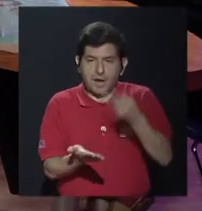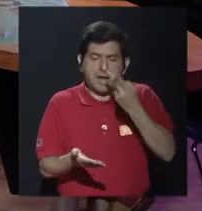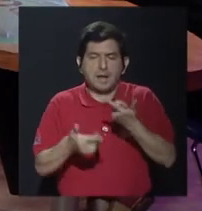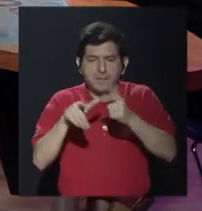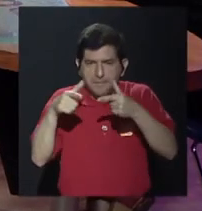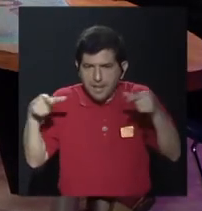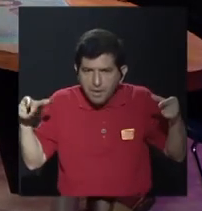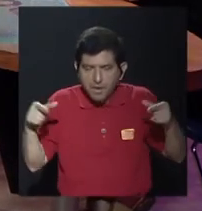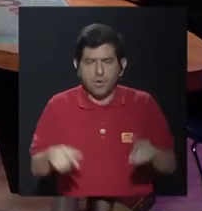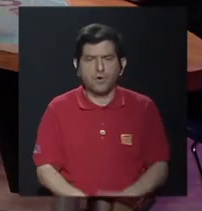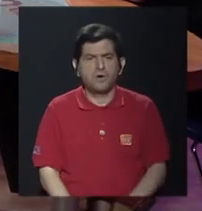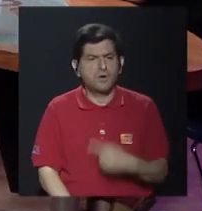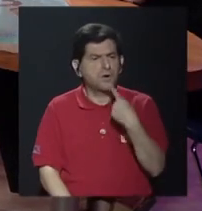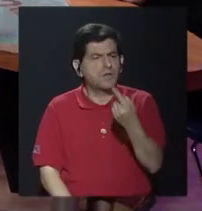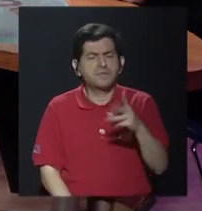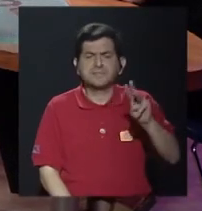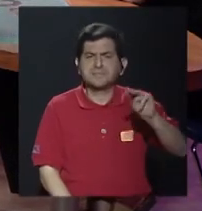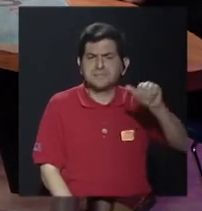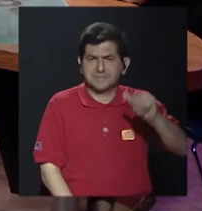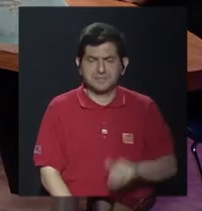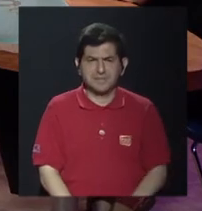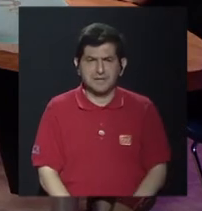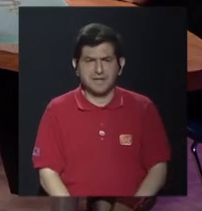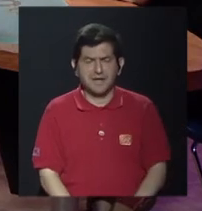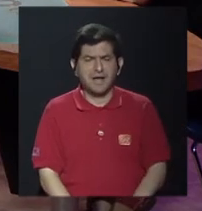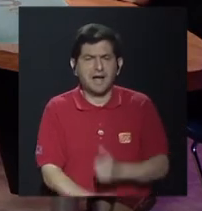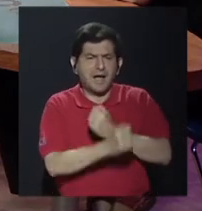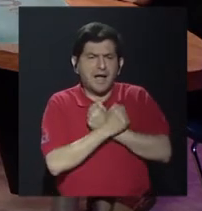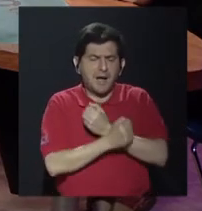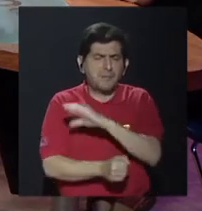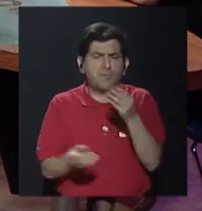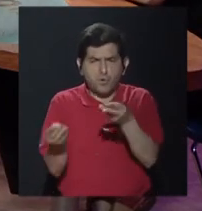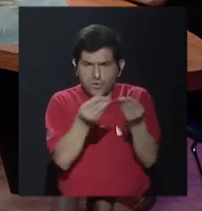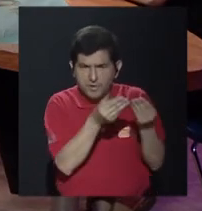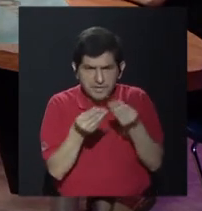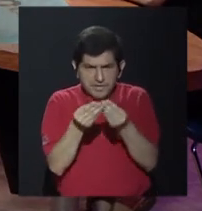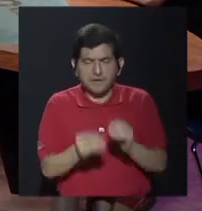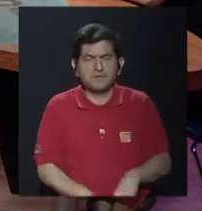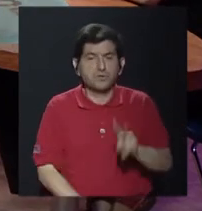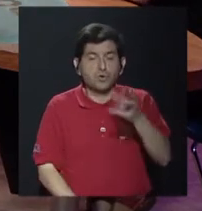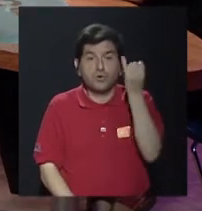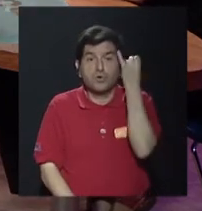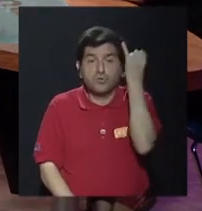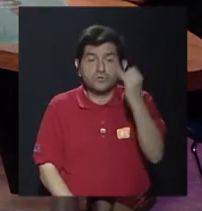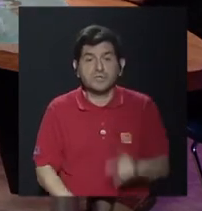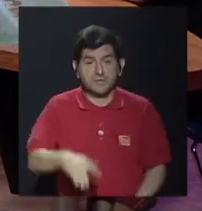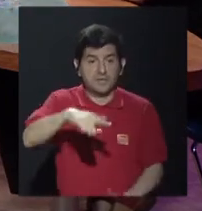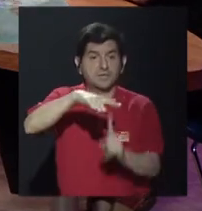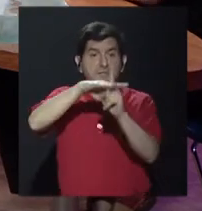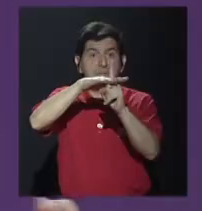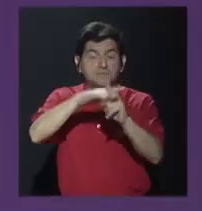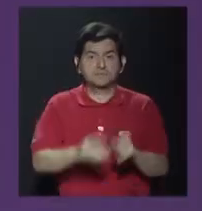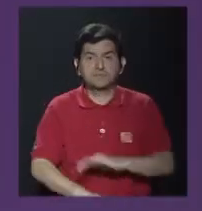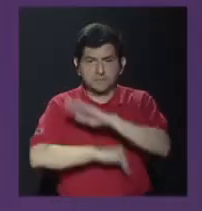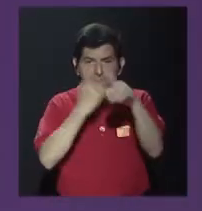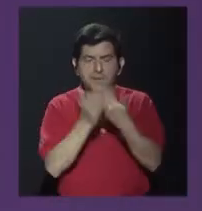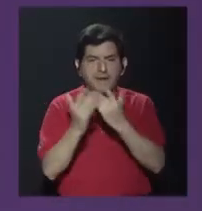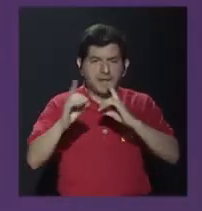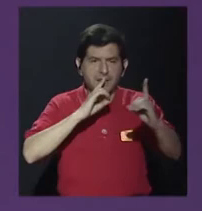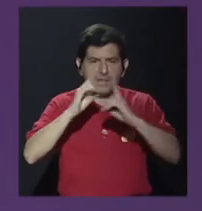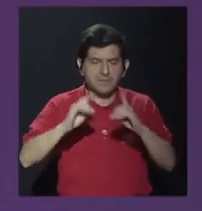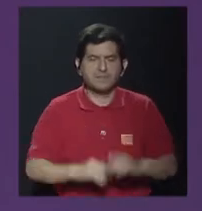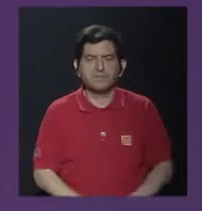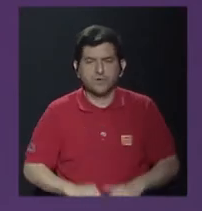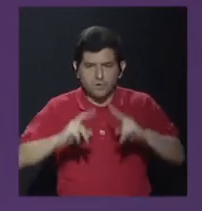muy interesante. Y esto que decía Mauricio, amor y territorio fueron dos conceptos que destacan, digamos, y cruzan todos los diálogos,